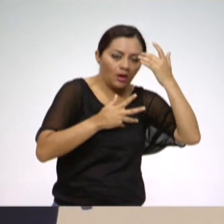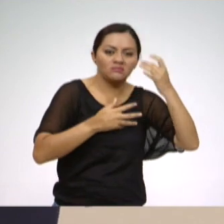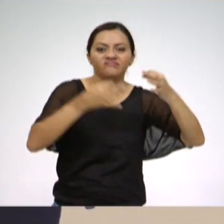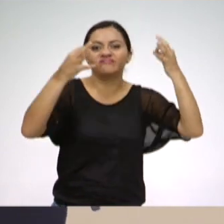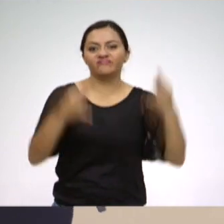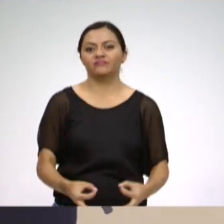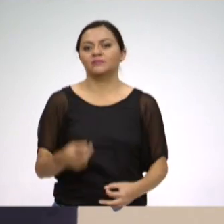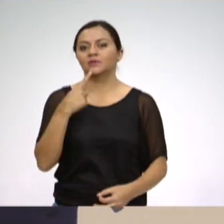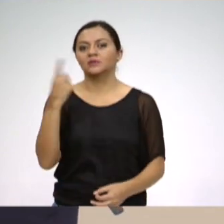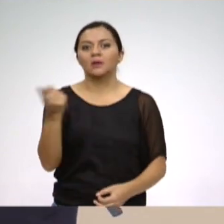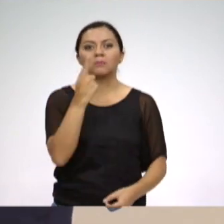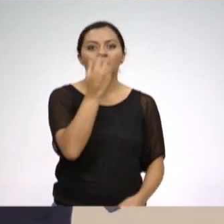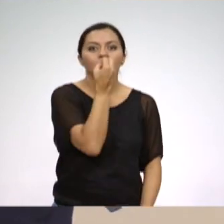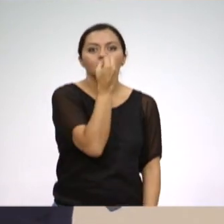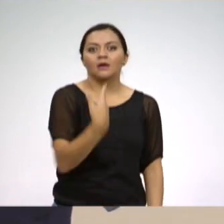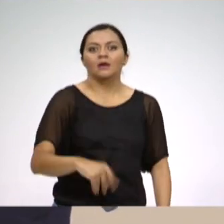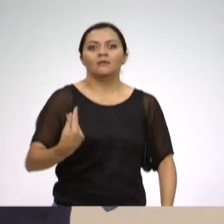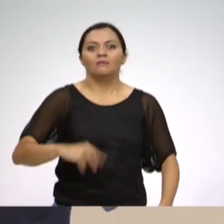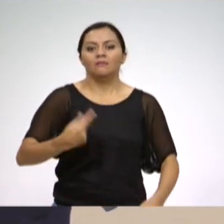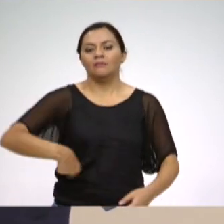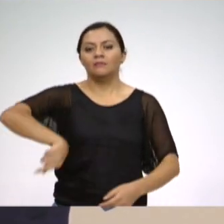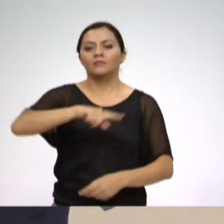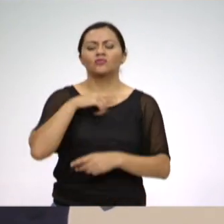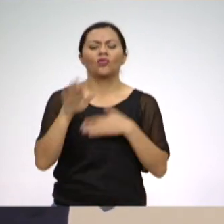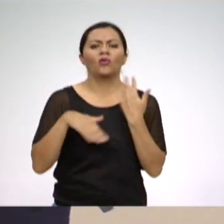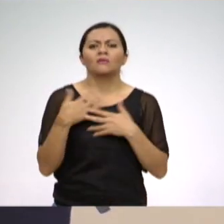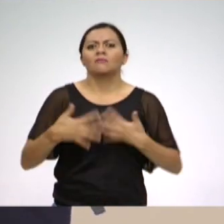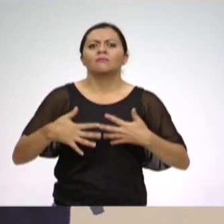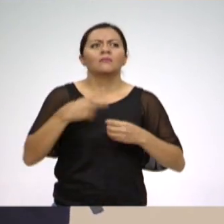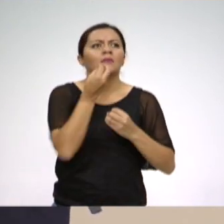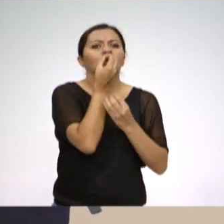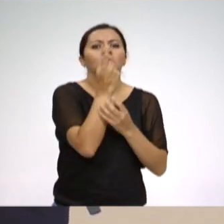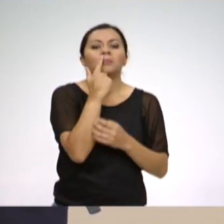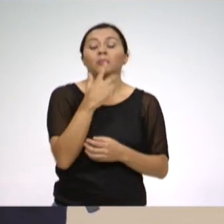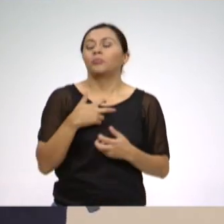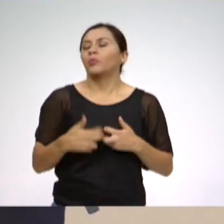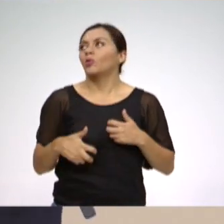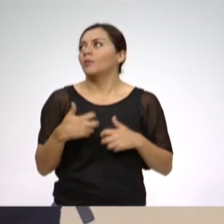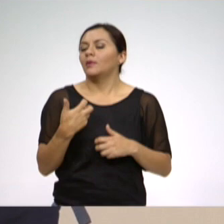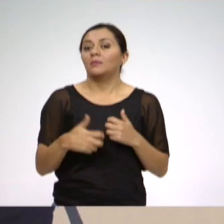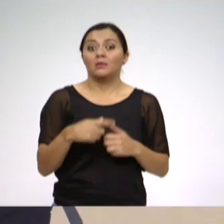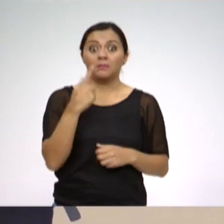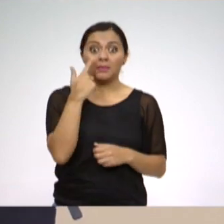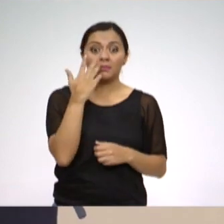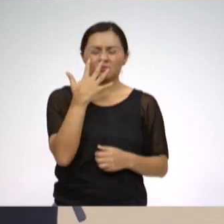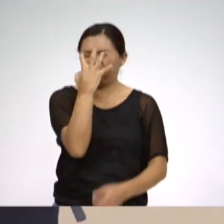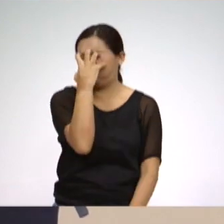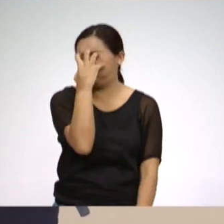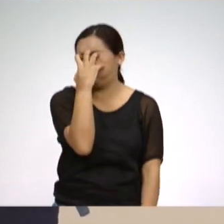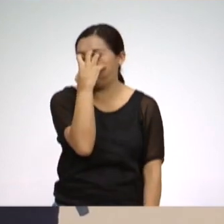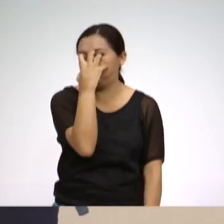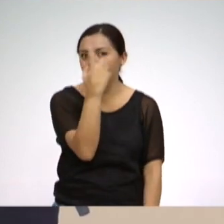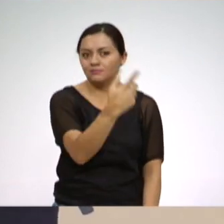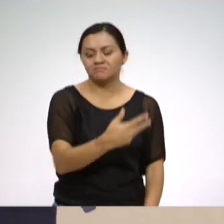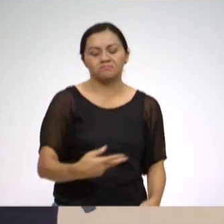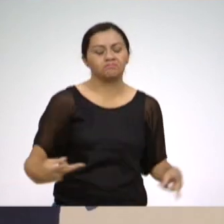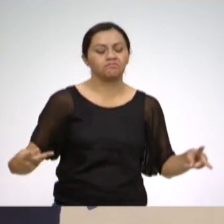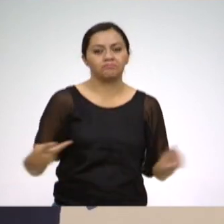ya no sabía cómo decirle a los papás. Eso fue el problema, no lo tomaron tan bien que digamos